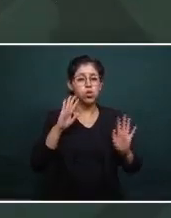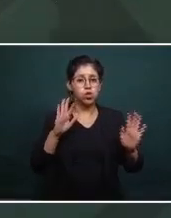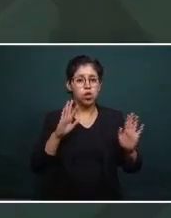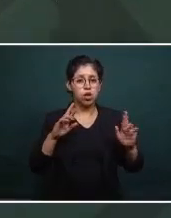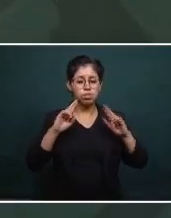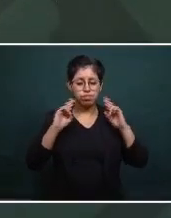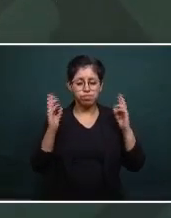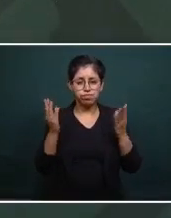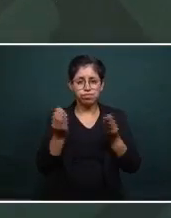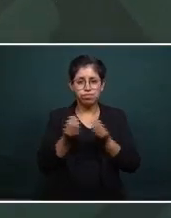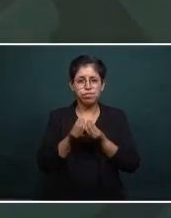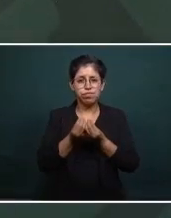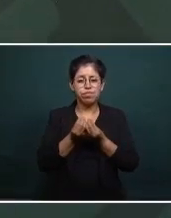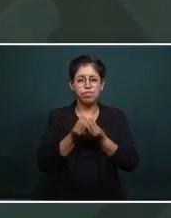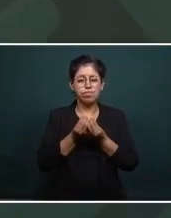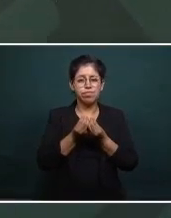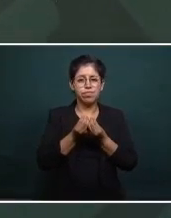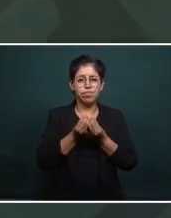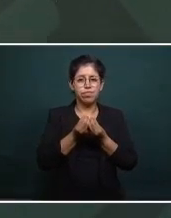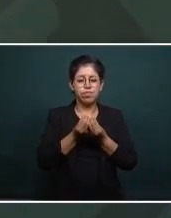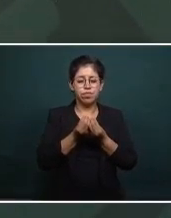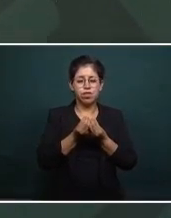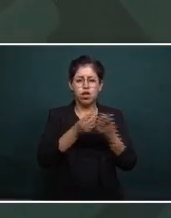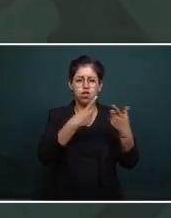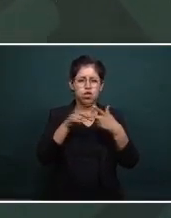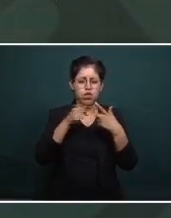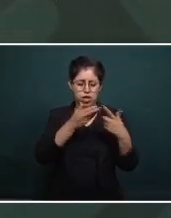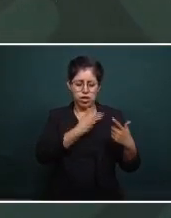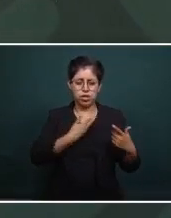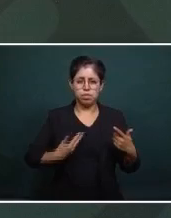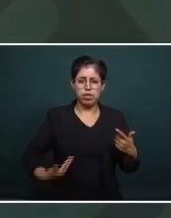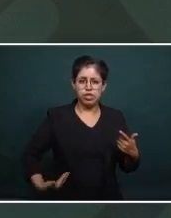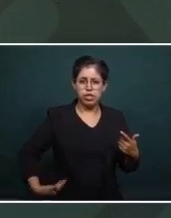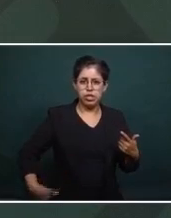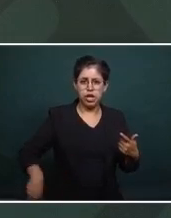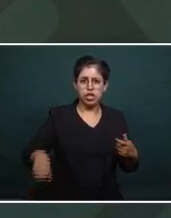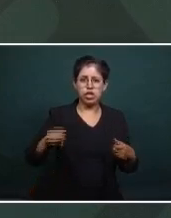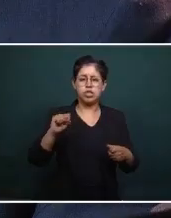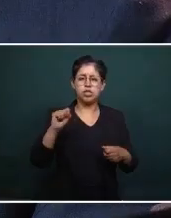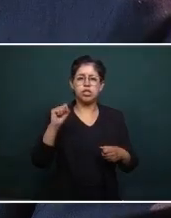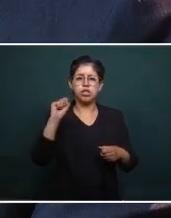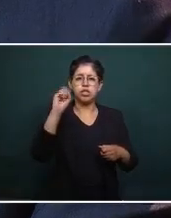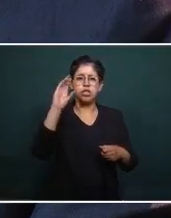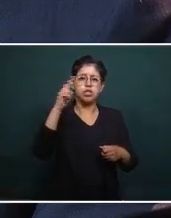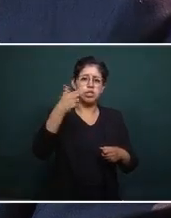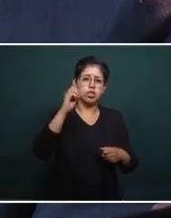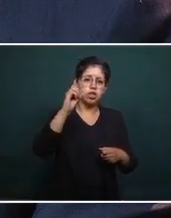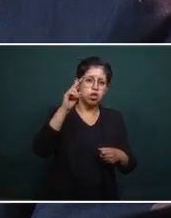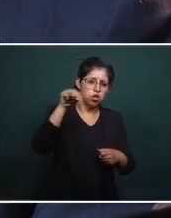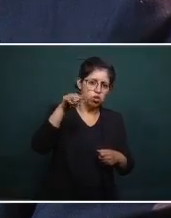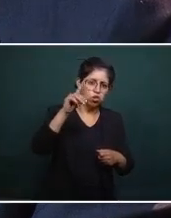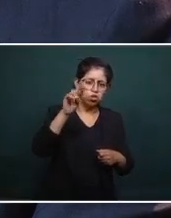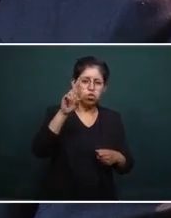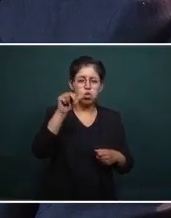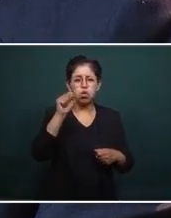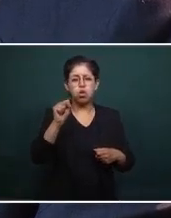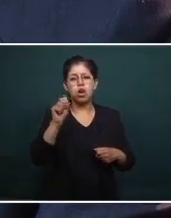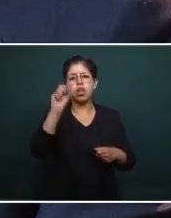ese propósito con los presidentes de El Salvador y de Honduras. Estamos esperando